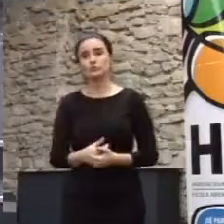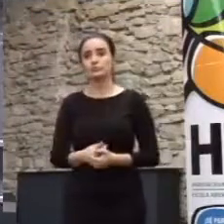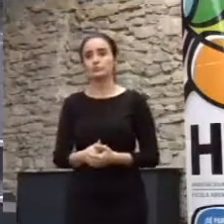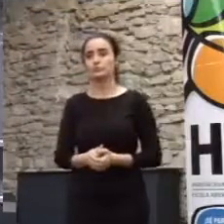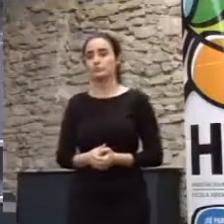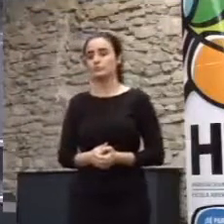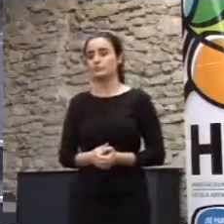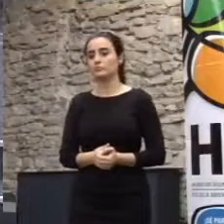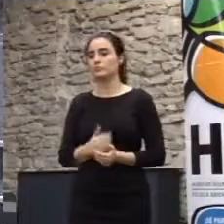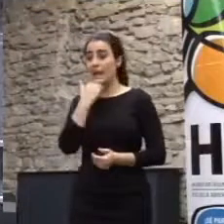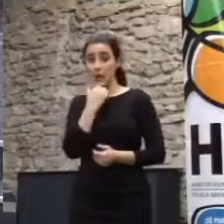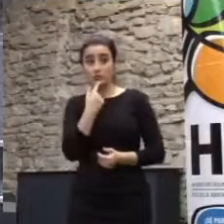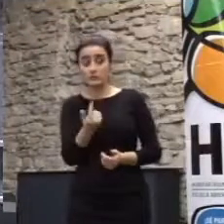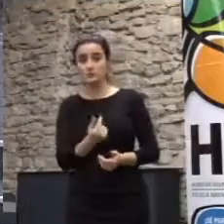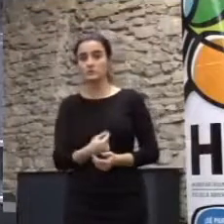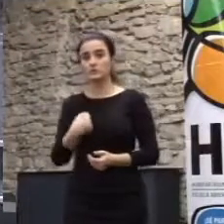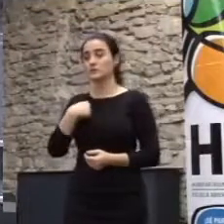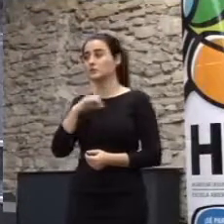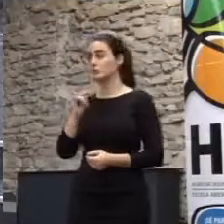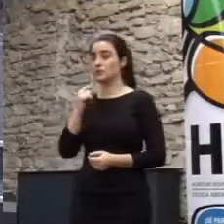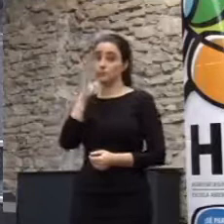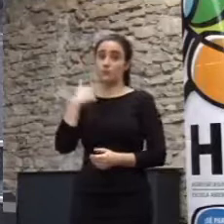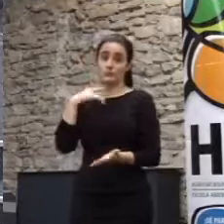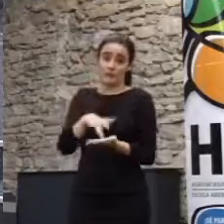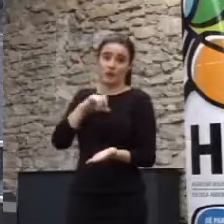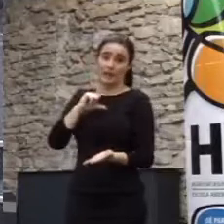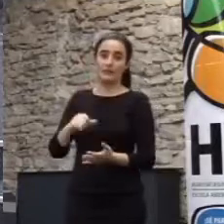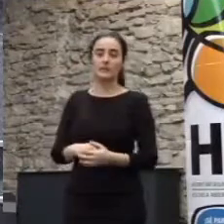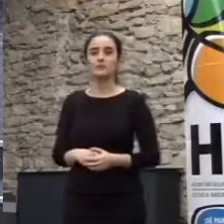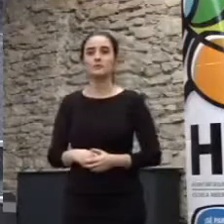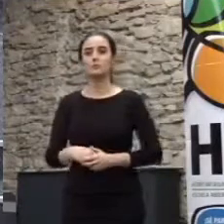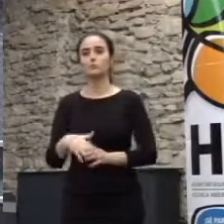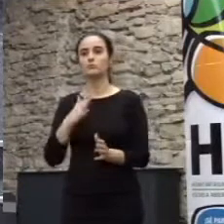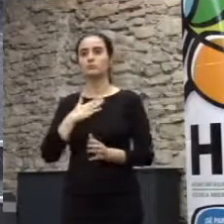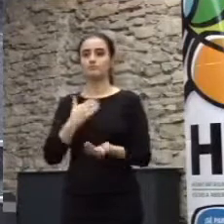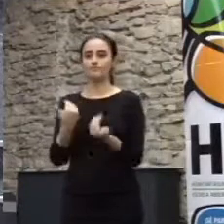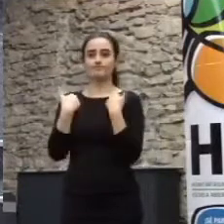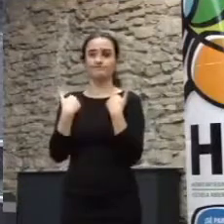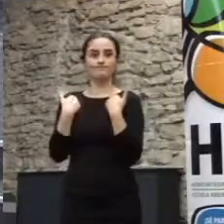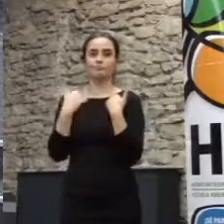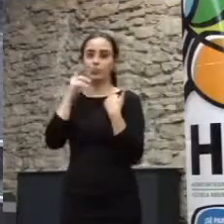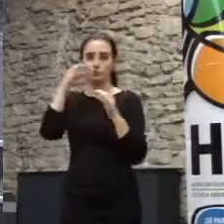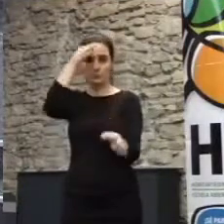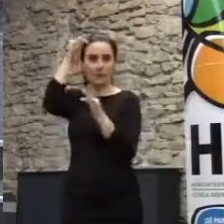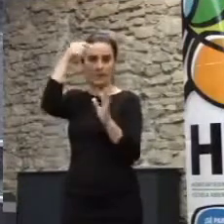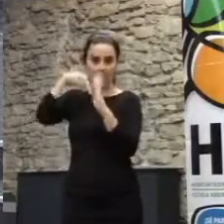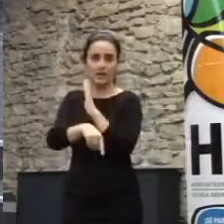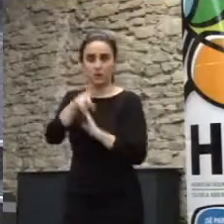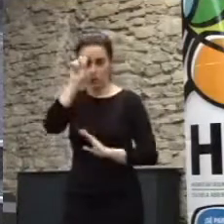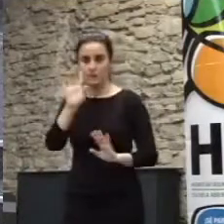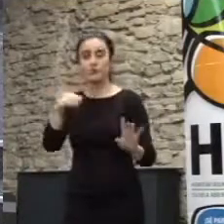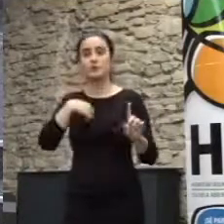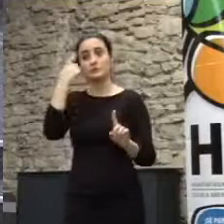¿Algo que decir? ¿Conclusiones? No es mi cometido, con lo cual no conozco el detalle, pero yo